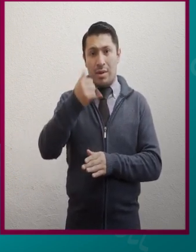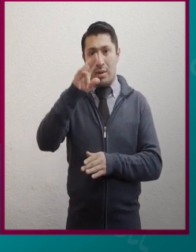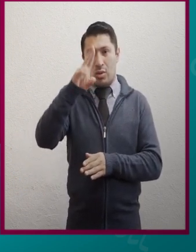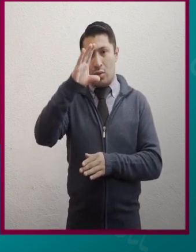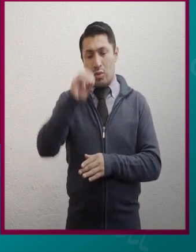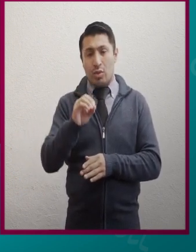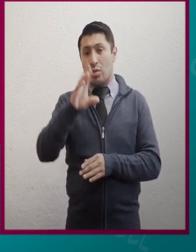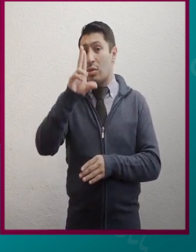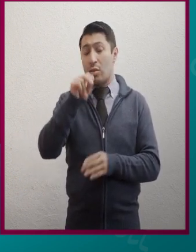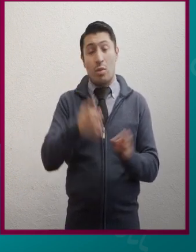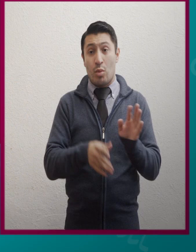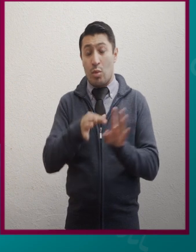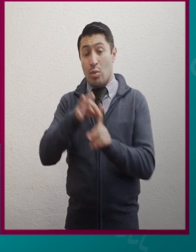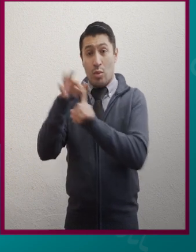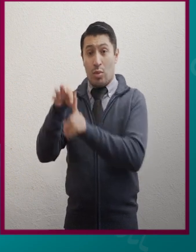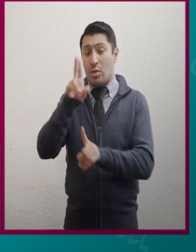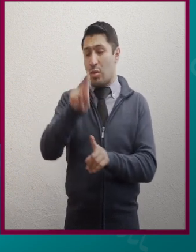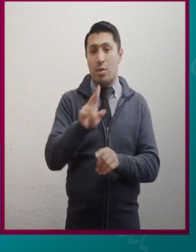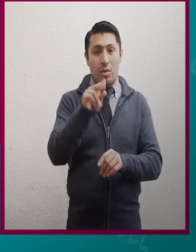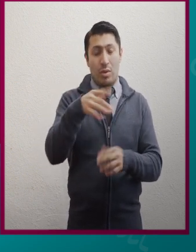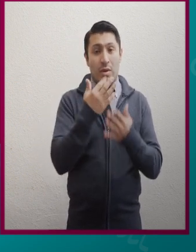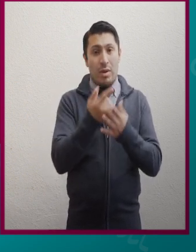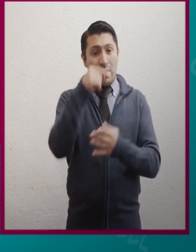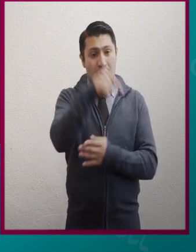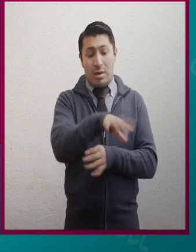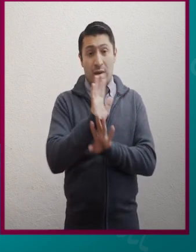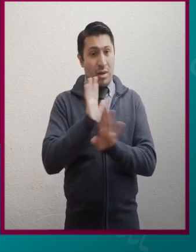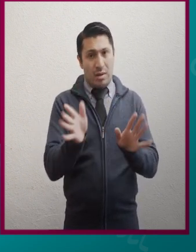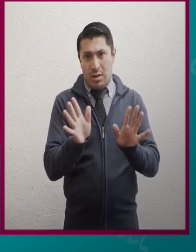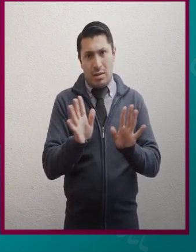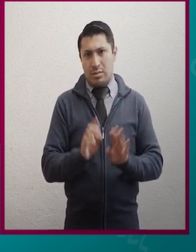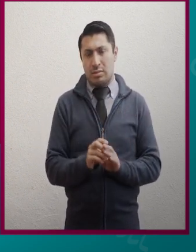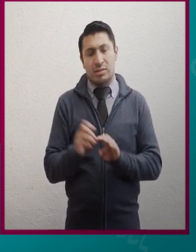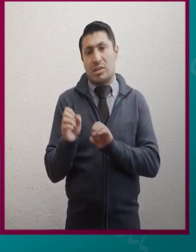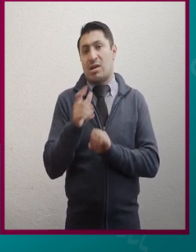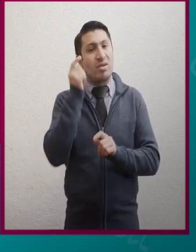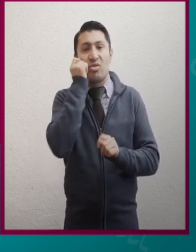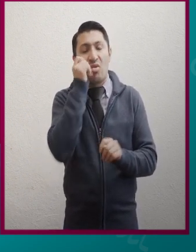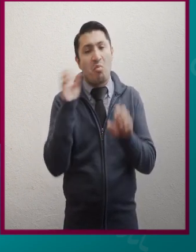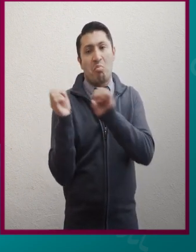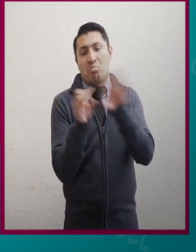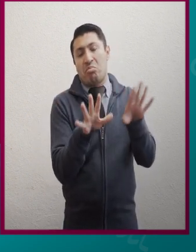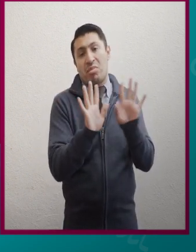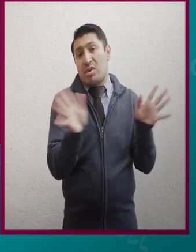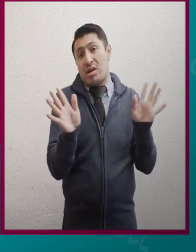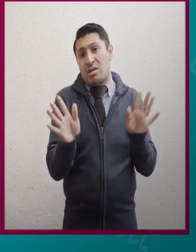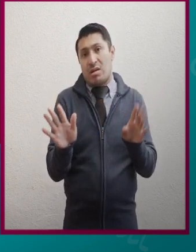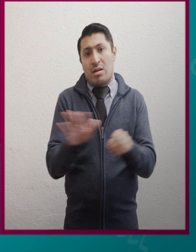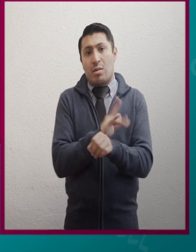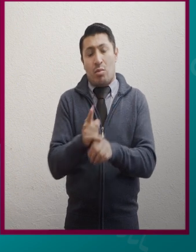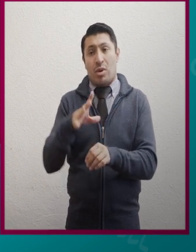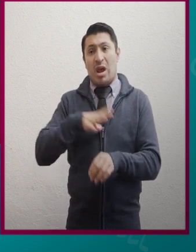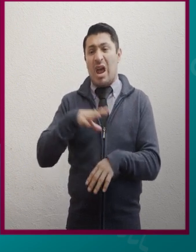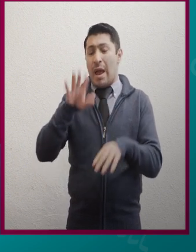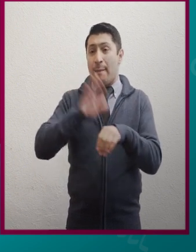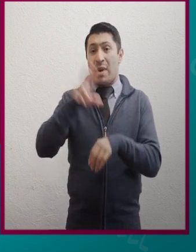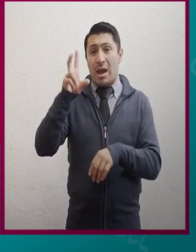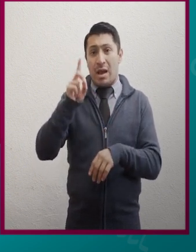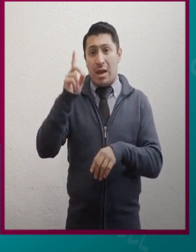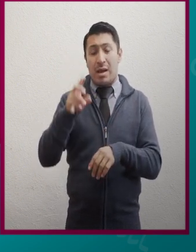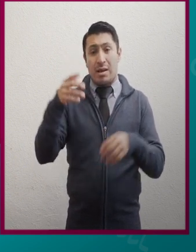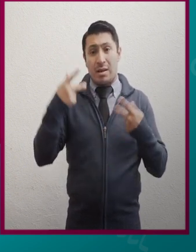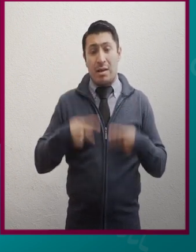cayuco. Déjalo aquí a la deriva y ya está. Porque en Arguineguín hay más de 30 cayucos ahí y ya no sé dónde poner más cayucos ahí,